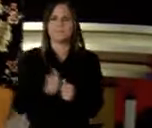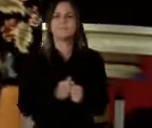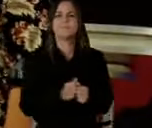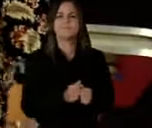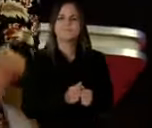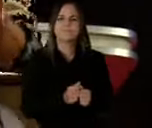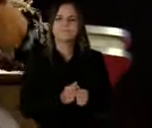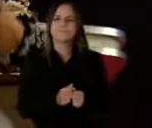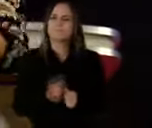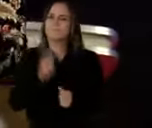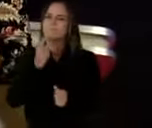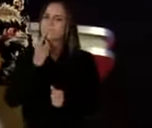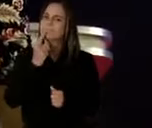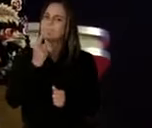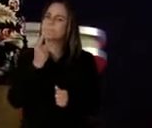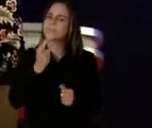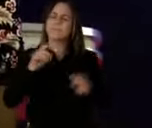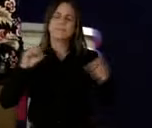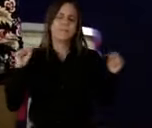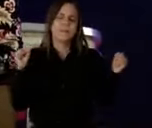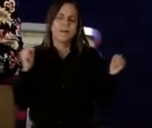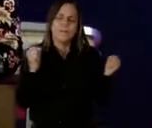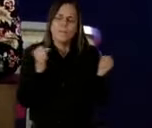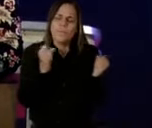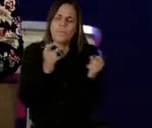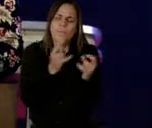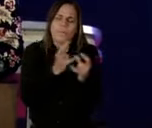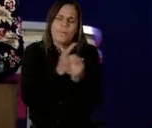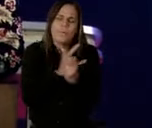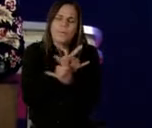mayor es el amor.